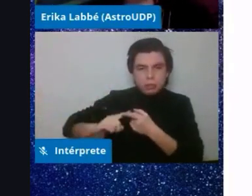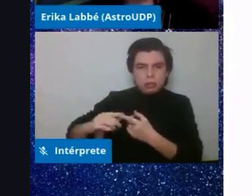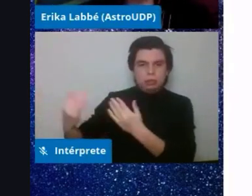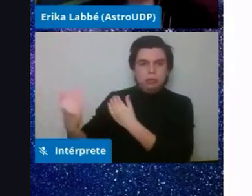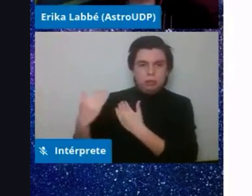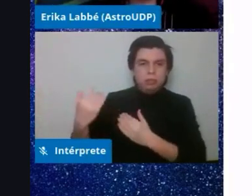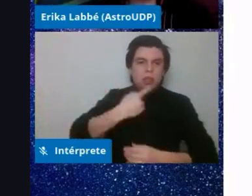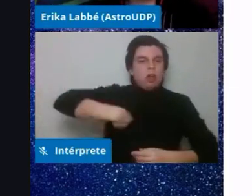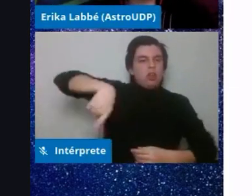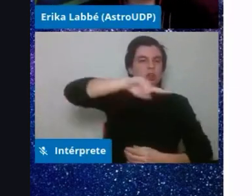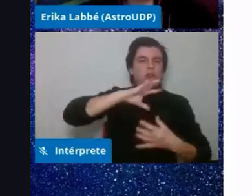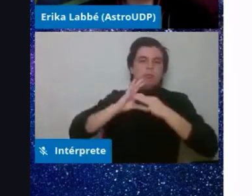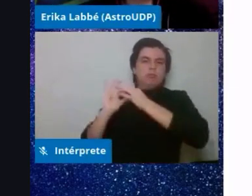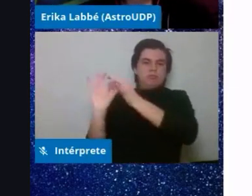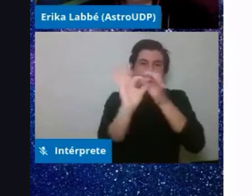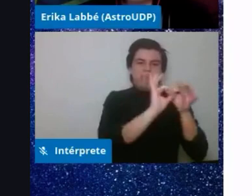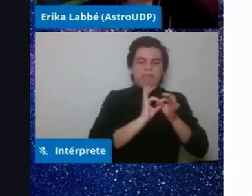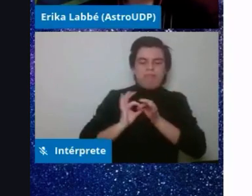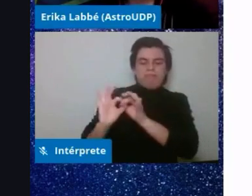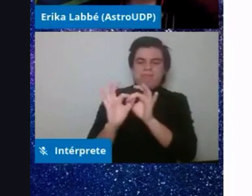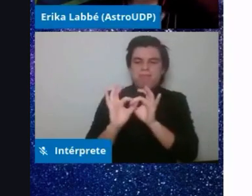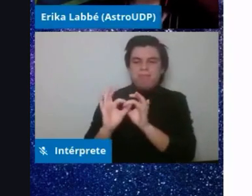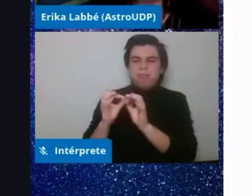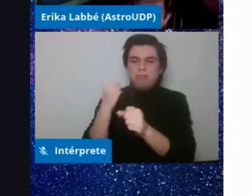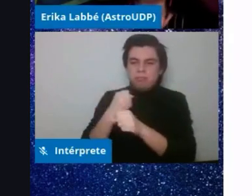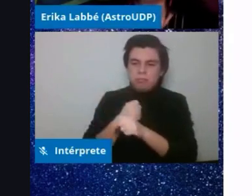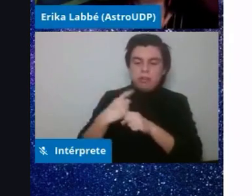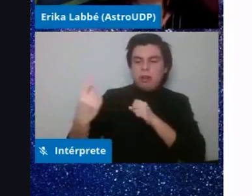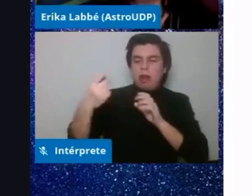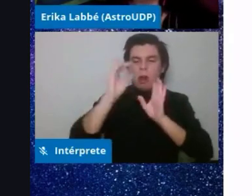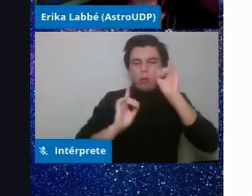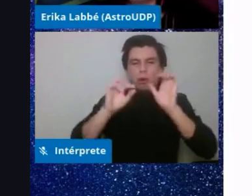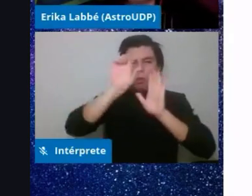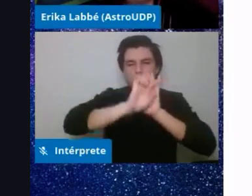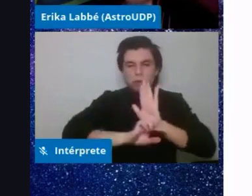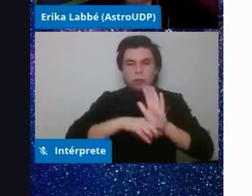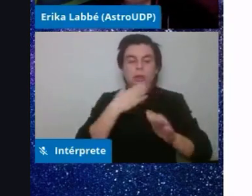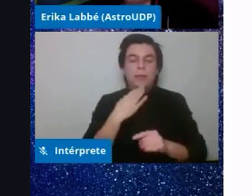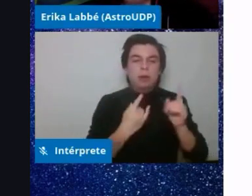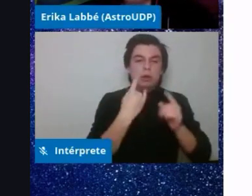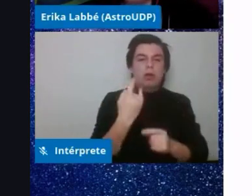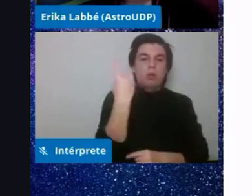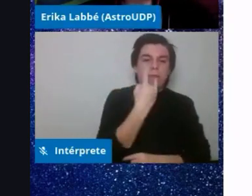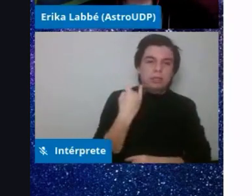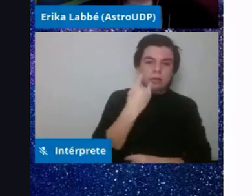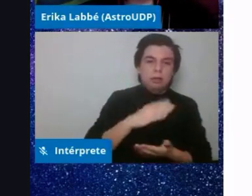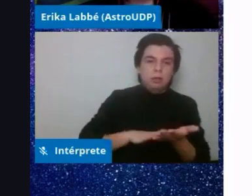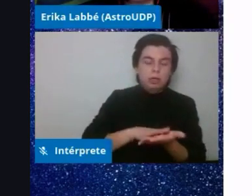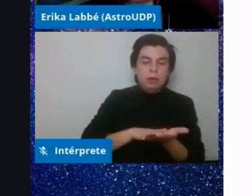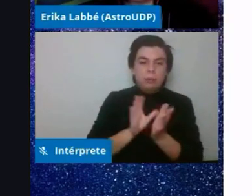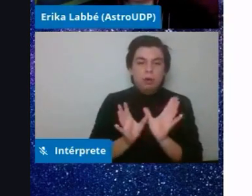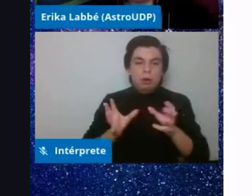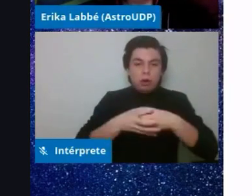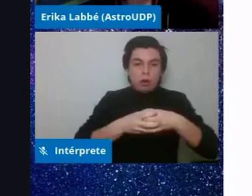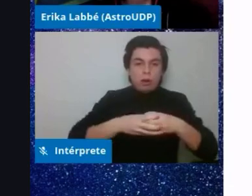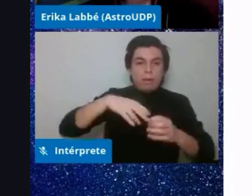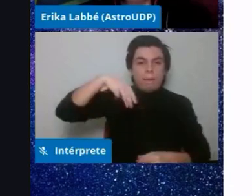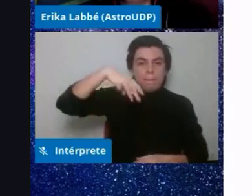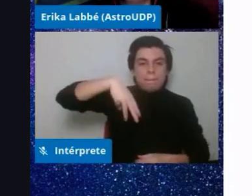nosotros, digamos, haciendo cosas en conjunto. Hay algunos proyectos también de universidades como el Núcleo Milenio de Formación